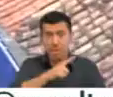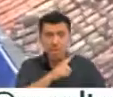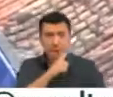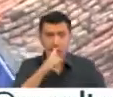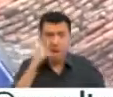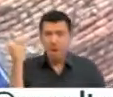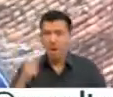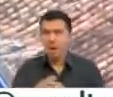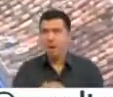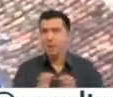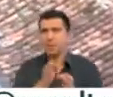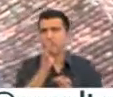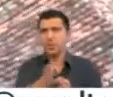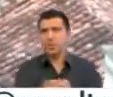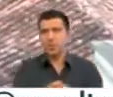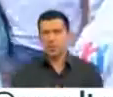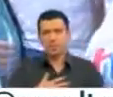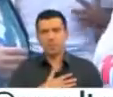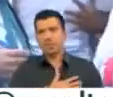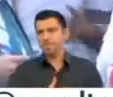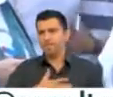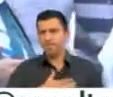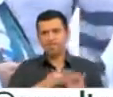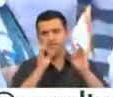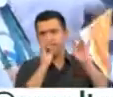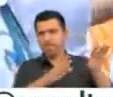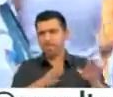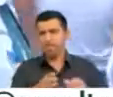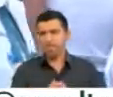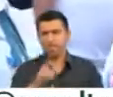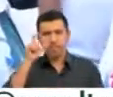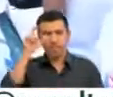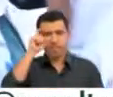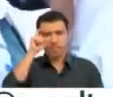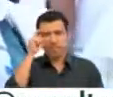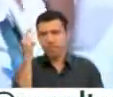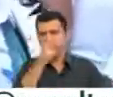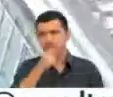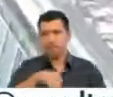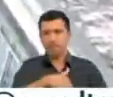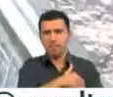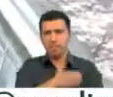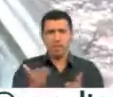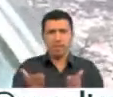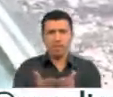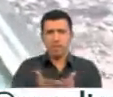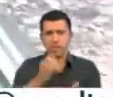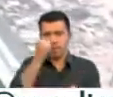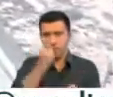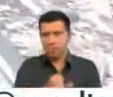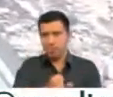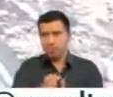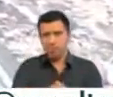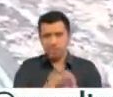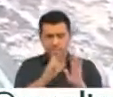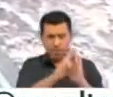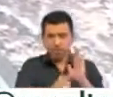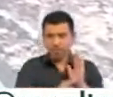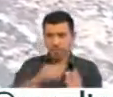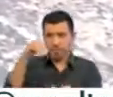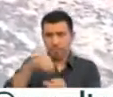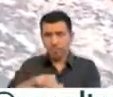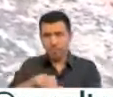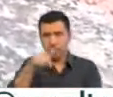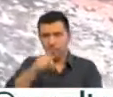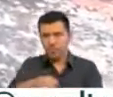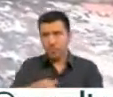calles del municipio, mostrando su inconformidad. La expresión del pueblo cañero, de las familias ocañeras, en contra de las medidas arbitrarias que el Ministerio